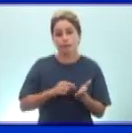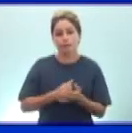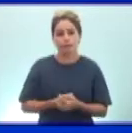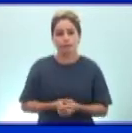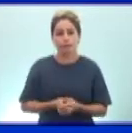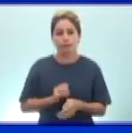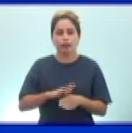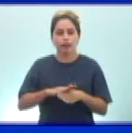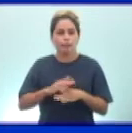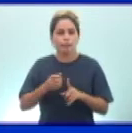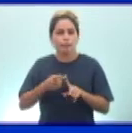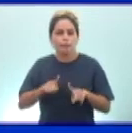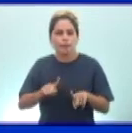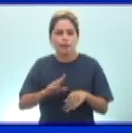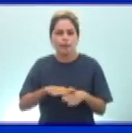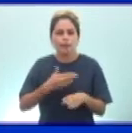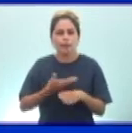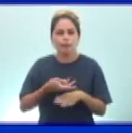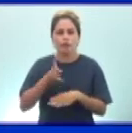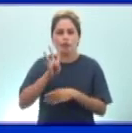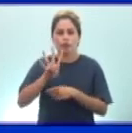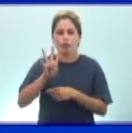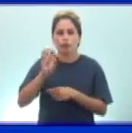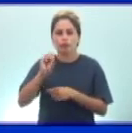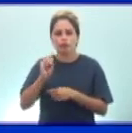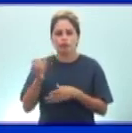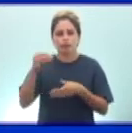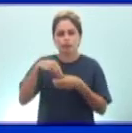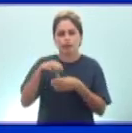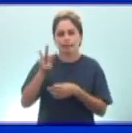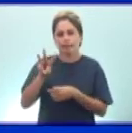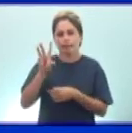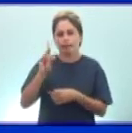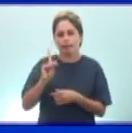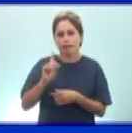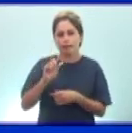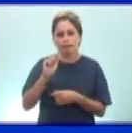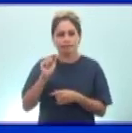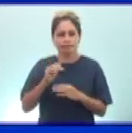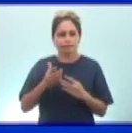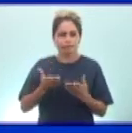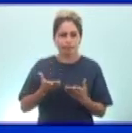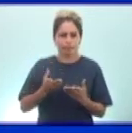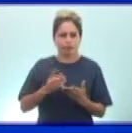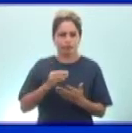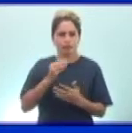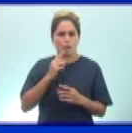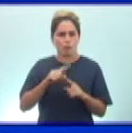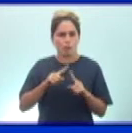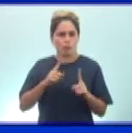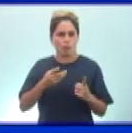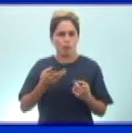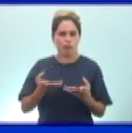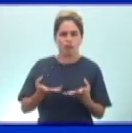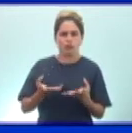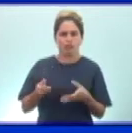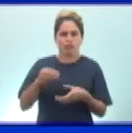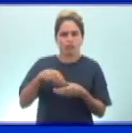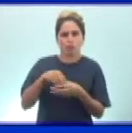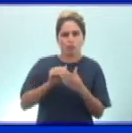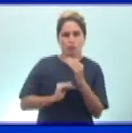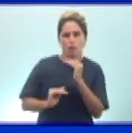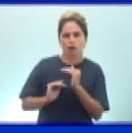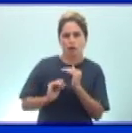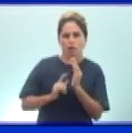del 4S tendría que llenar el 3D. Y también se preguntarían, ¿por qué el 3D si pertenece a un menor nivel